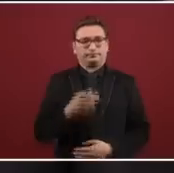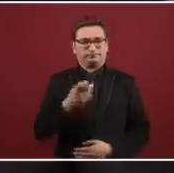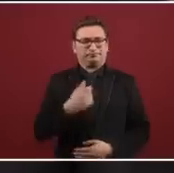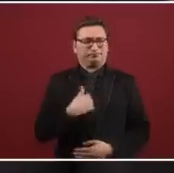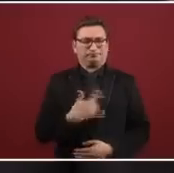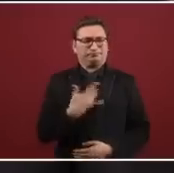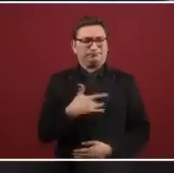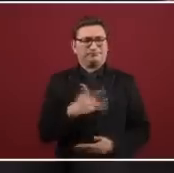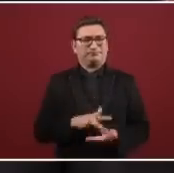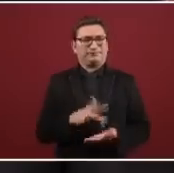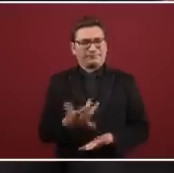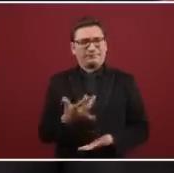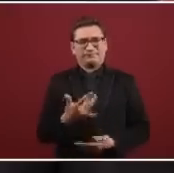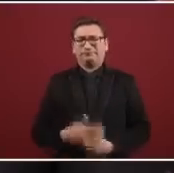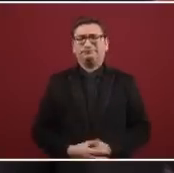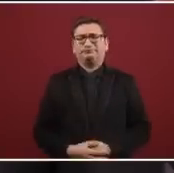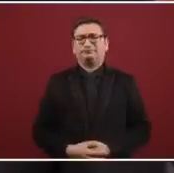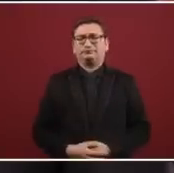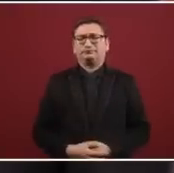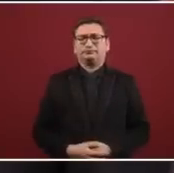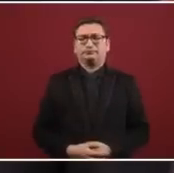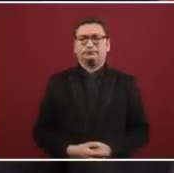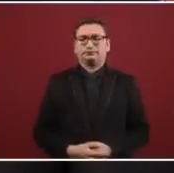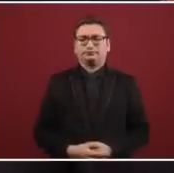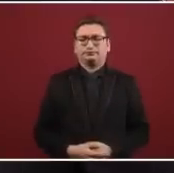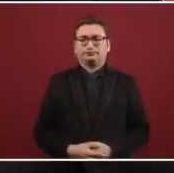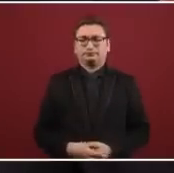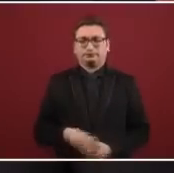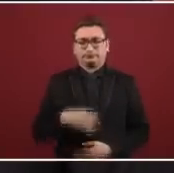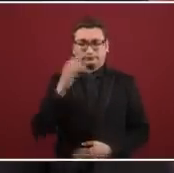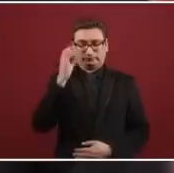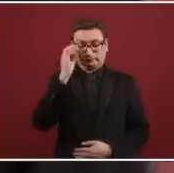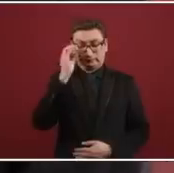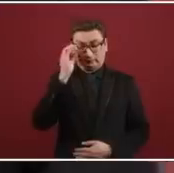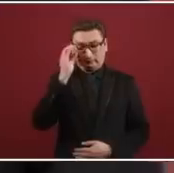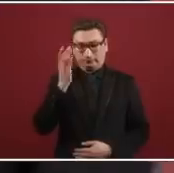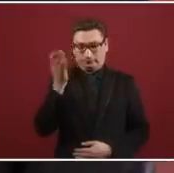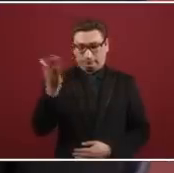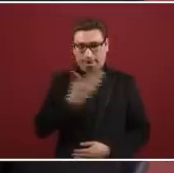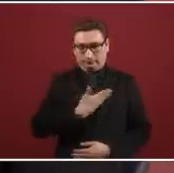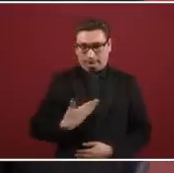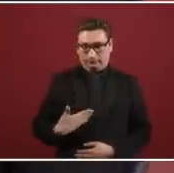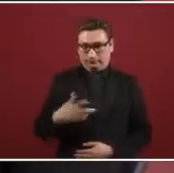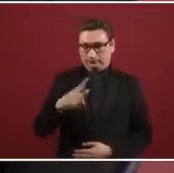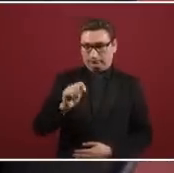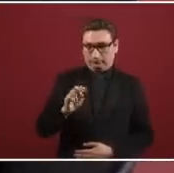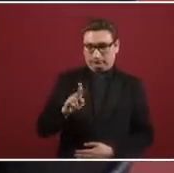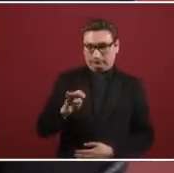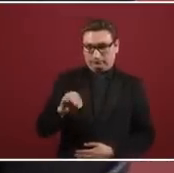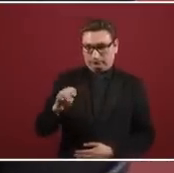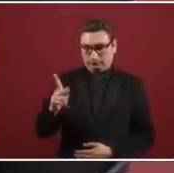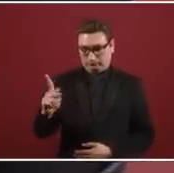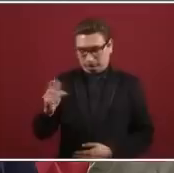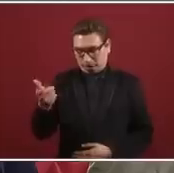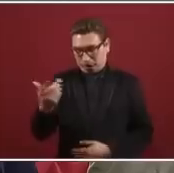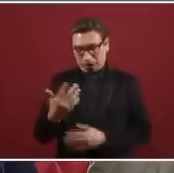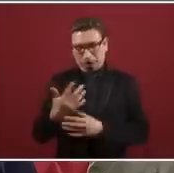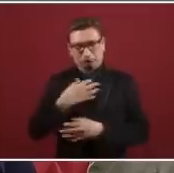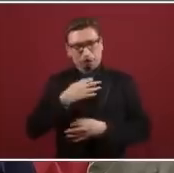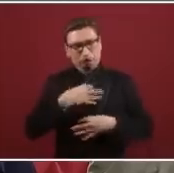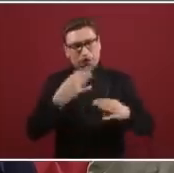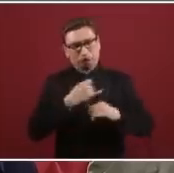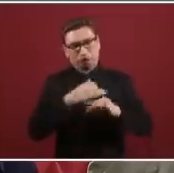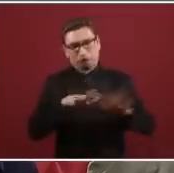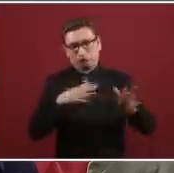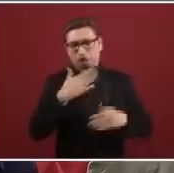agradezco incluso que el presidente Trump está dando a conocer